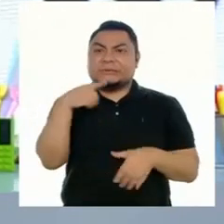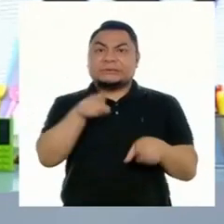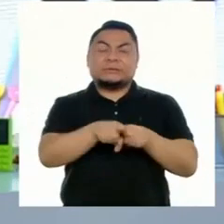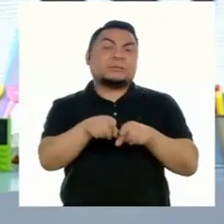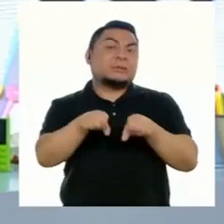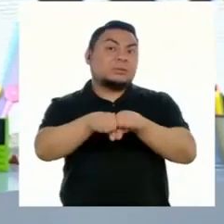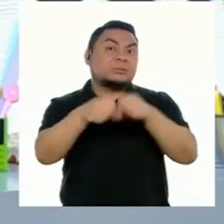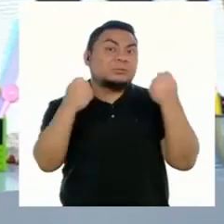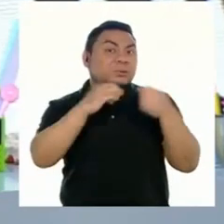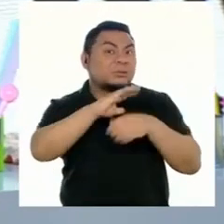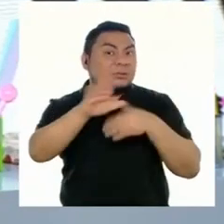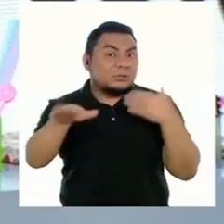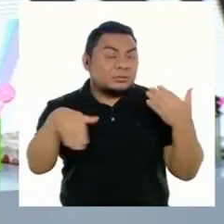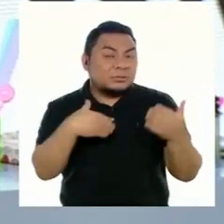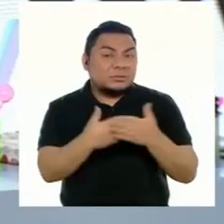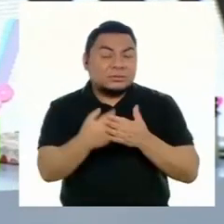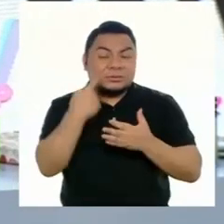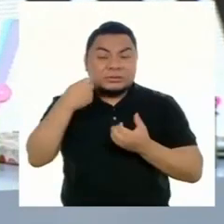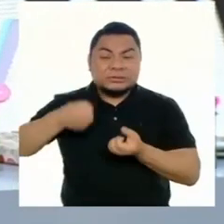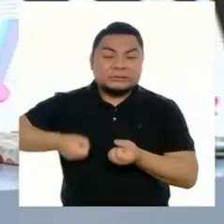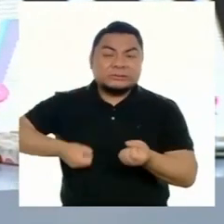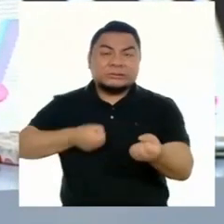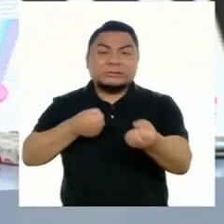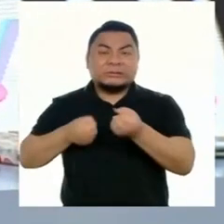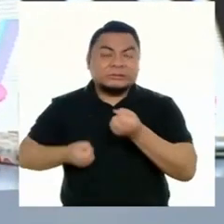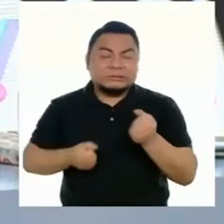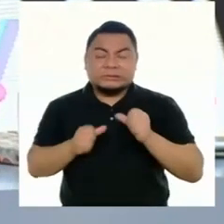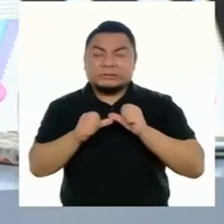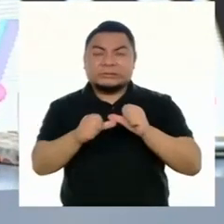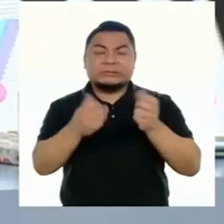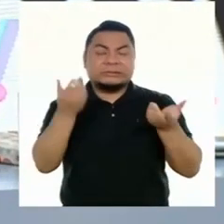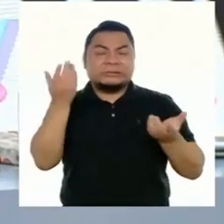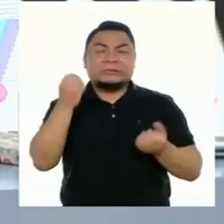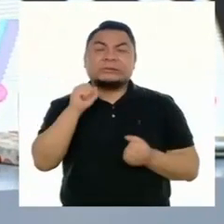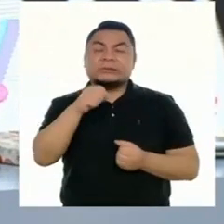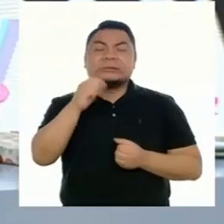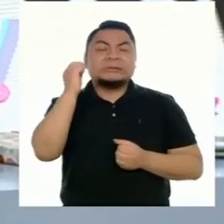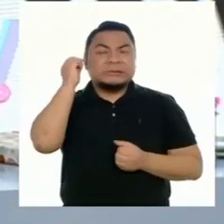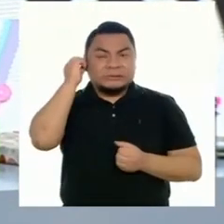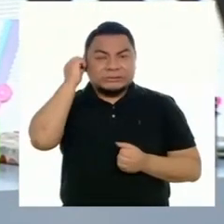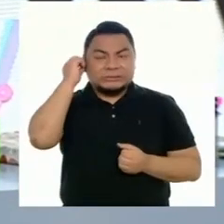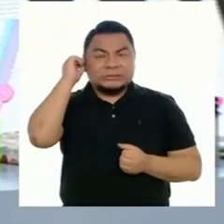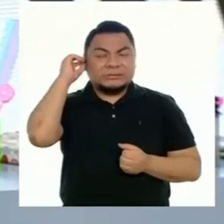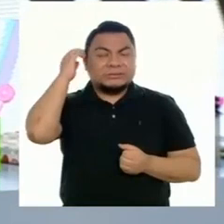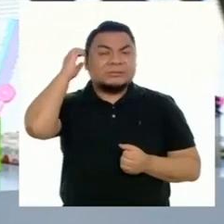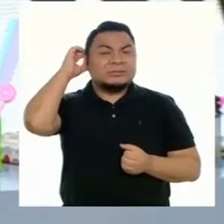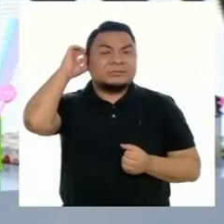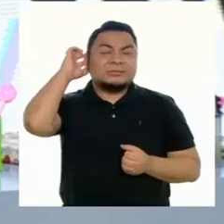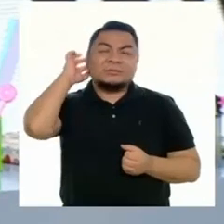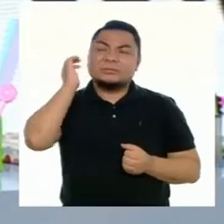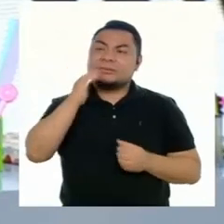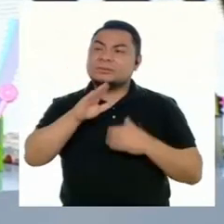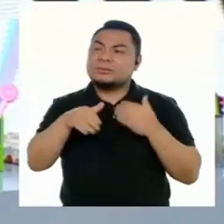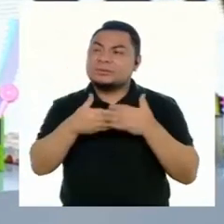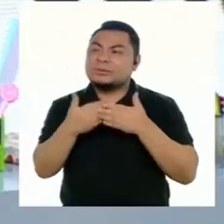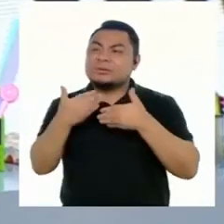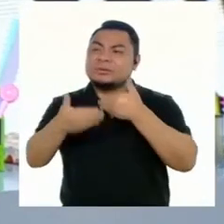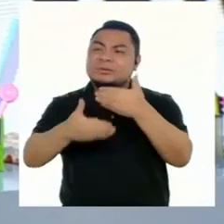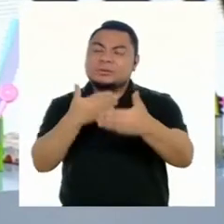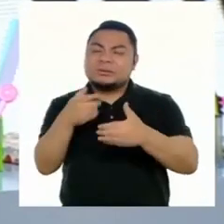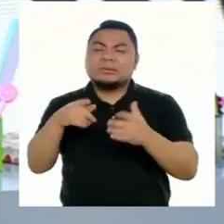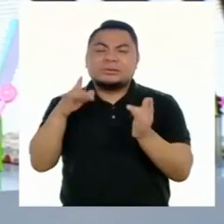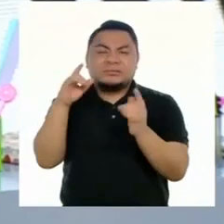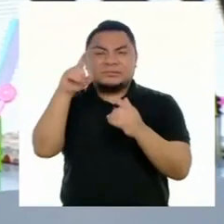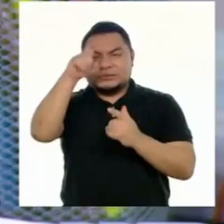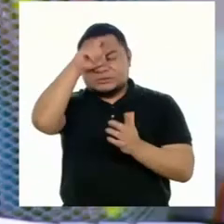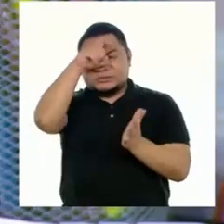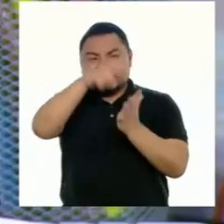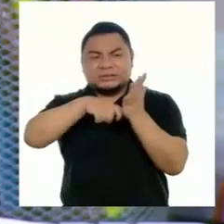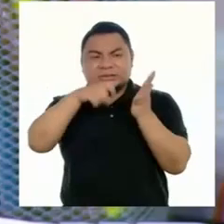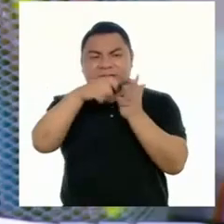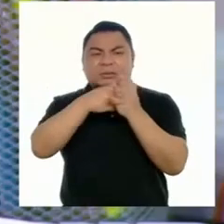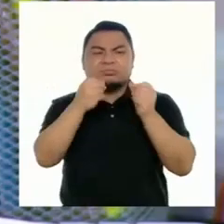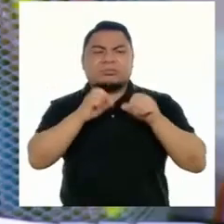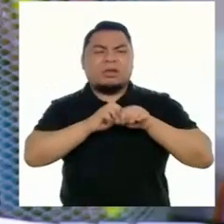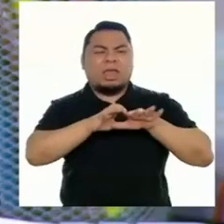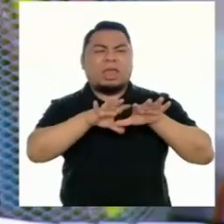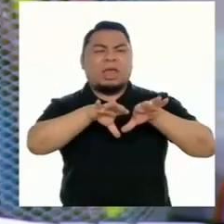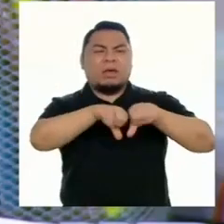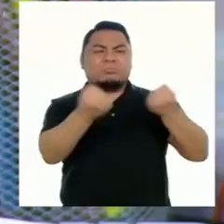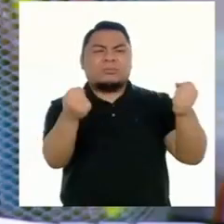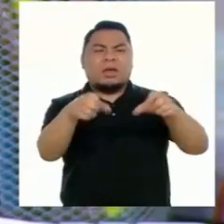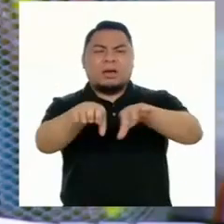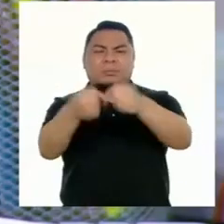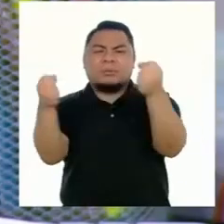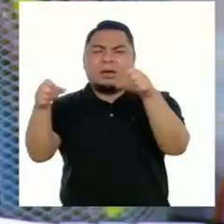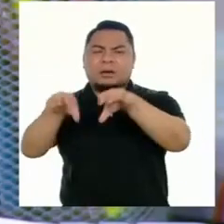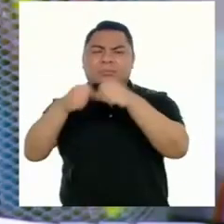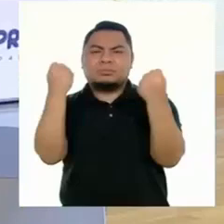nuestro planeta por causa de la agricultura insostenible, el crecimiento urbano, la producción de energía y la minería. ¡Hay que hacer